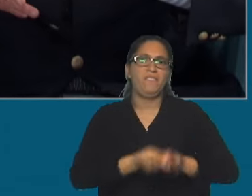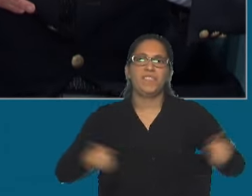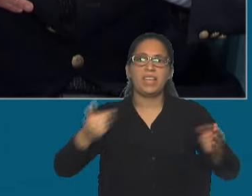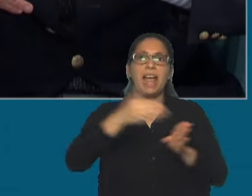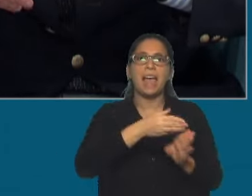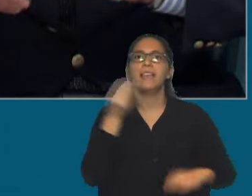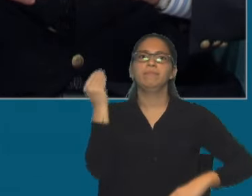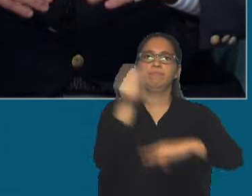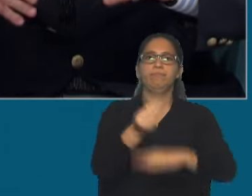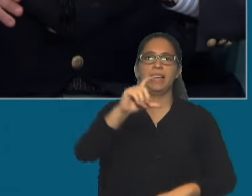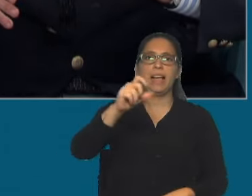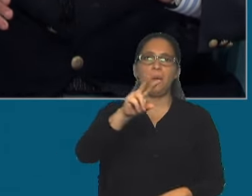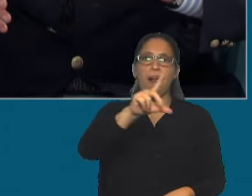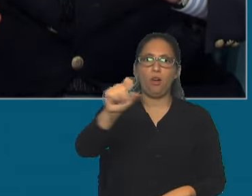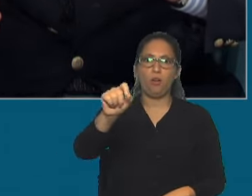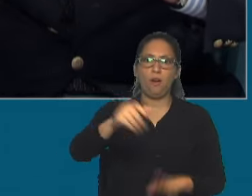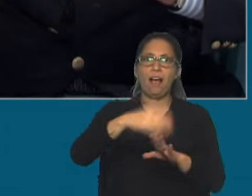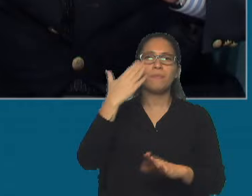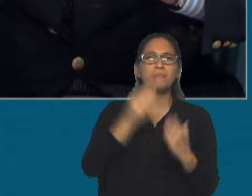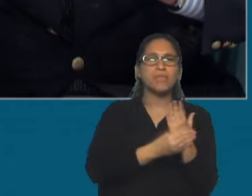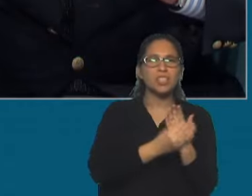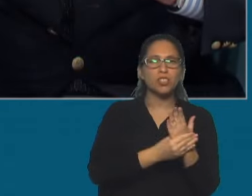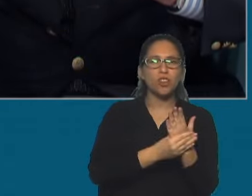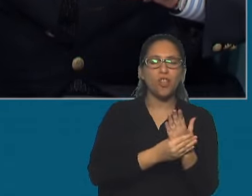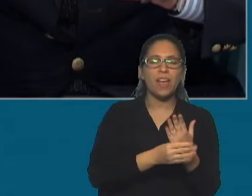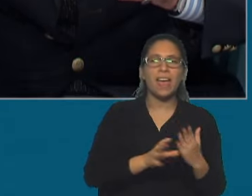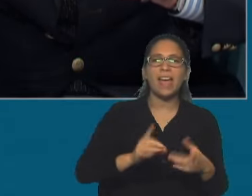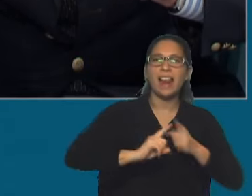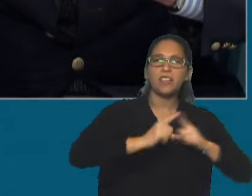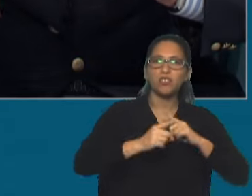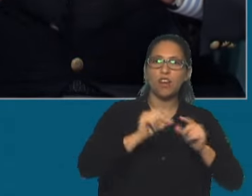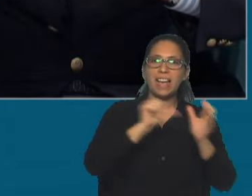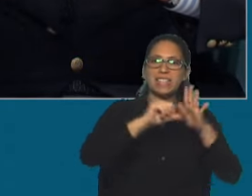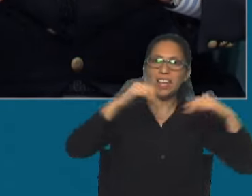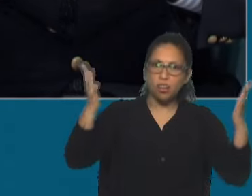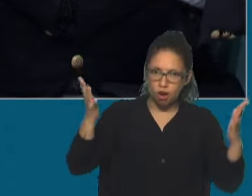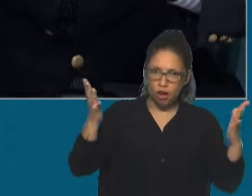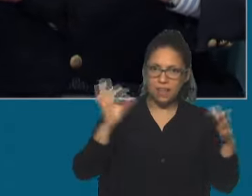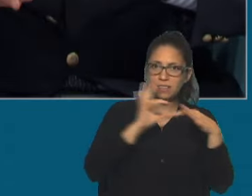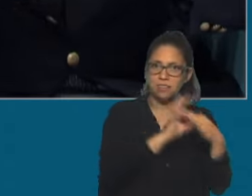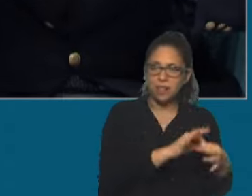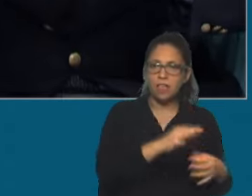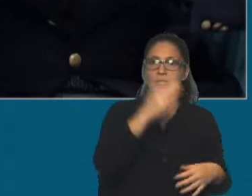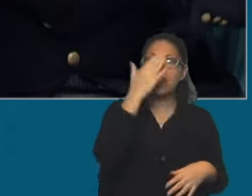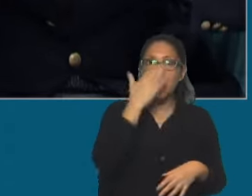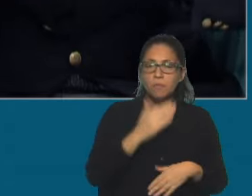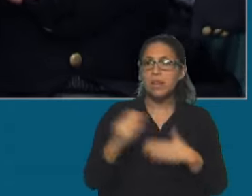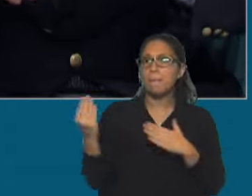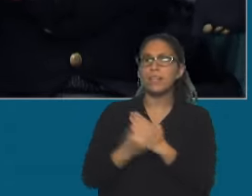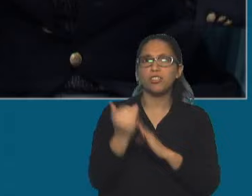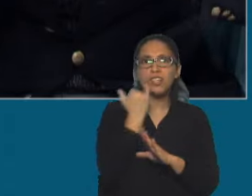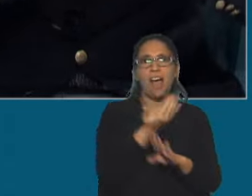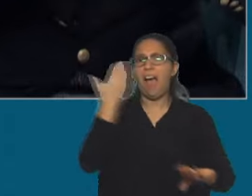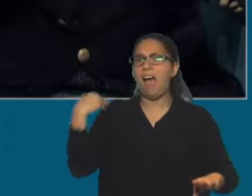aparece Cavallo, que primero aparece como ministro de Relaciones Exteriores de Alfonsín. Claro, diputado, canciller y después saltó. Pero como ministro ya